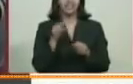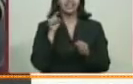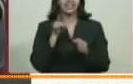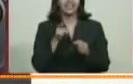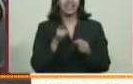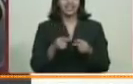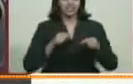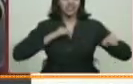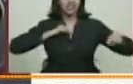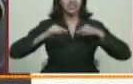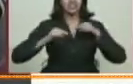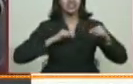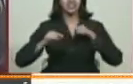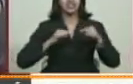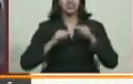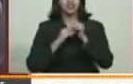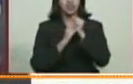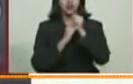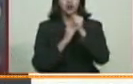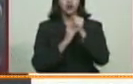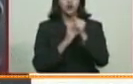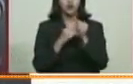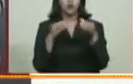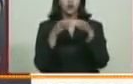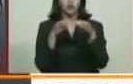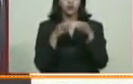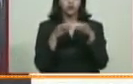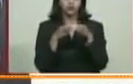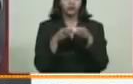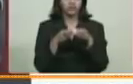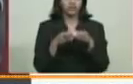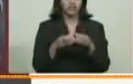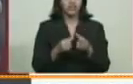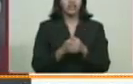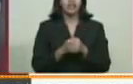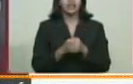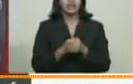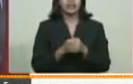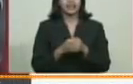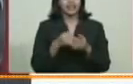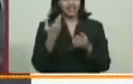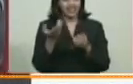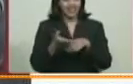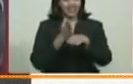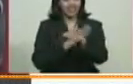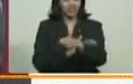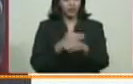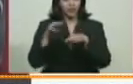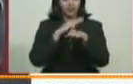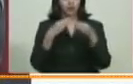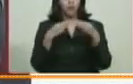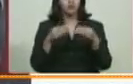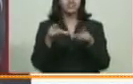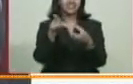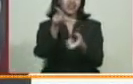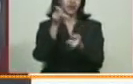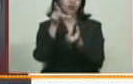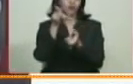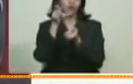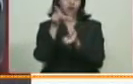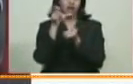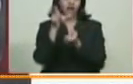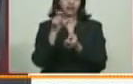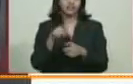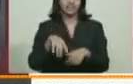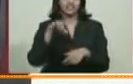de extorsión en el Ministerio Público, que es Vox Populi. En el antiguo Ministerio Público, Amorín, se cobraba 5